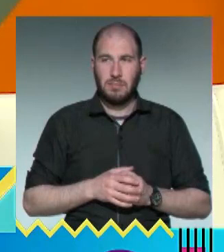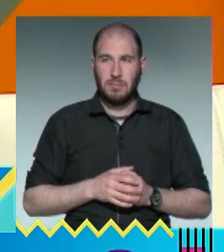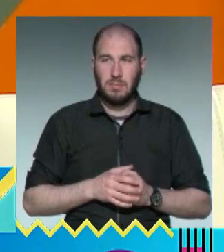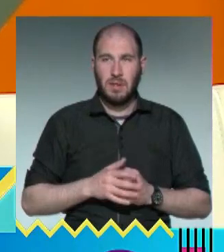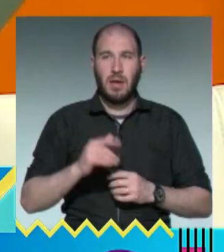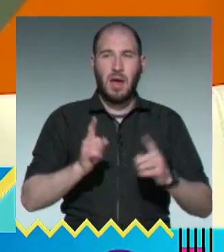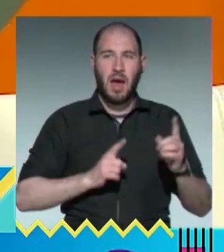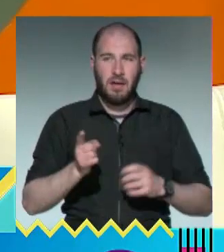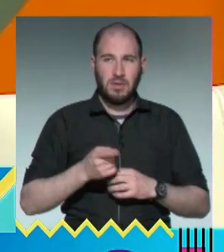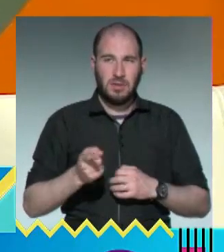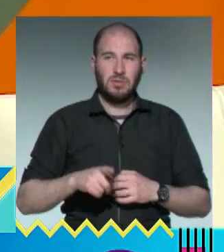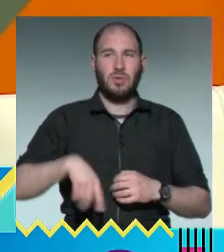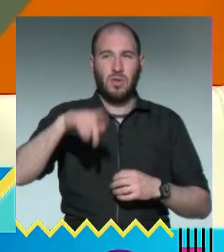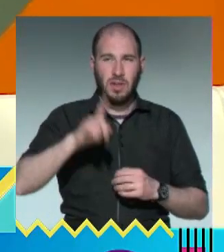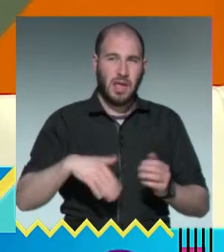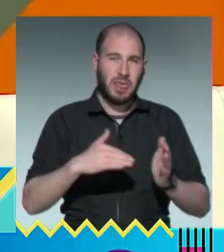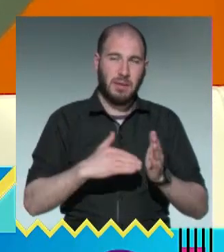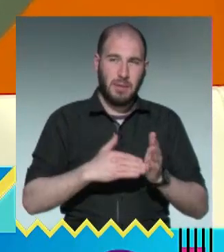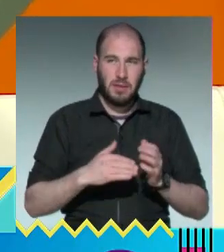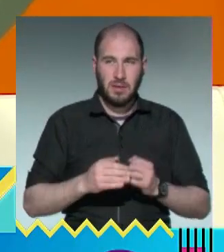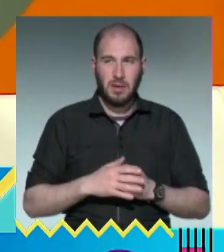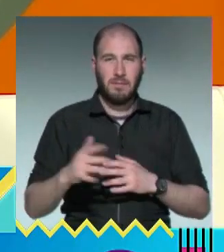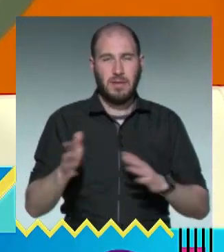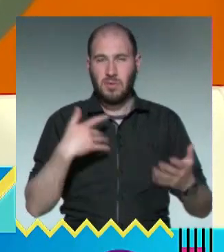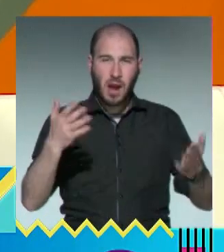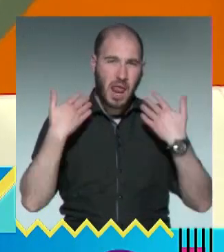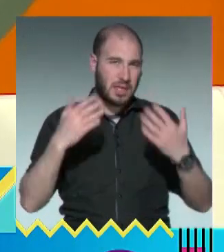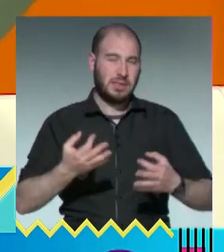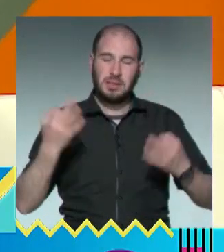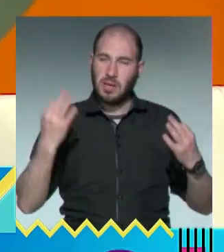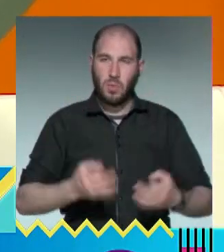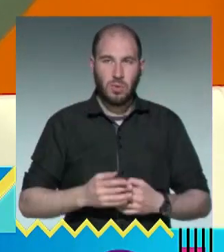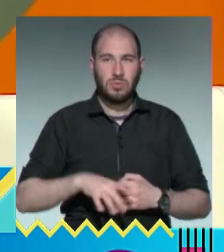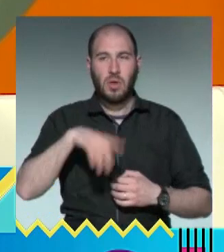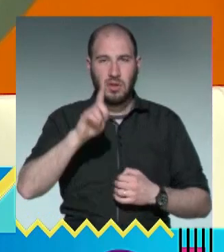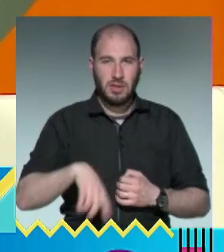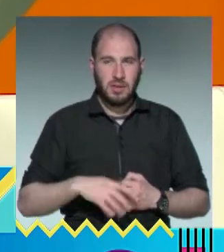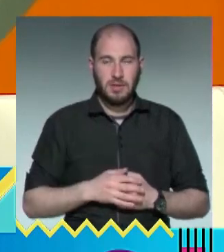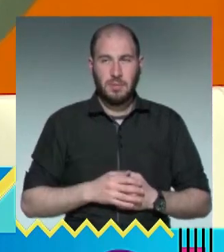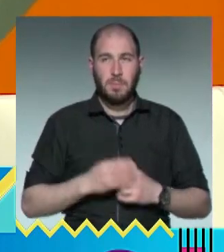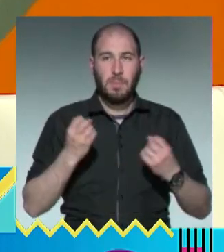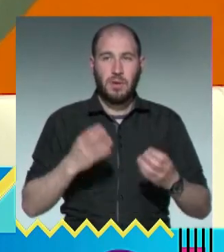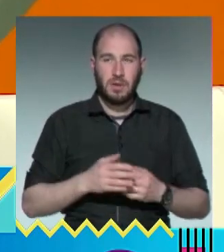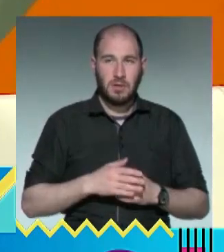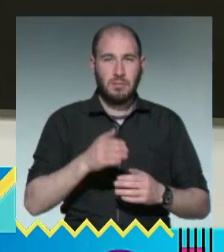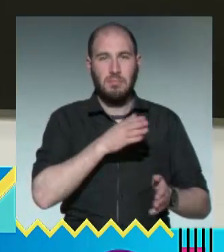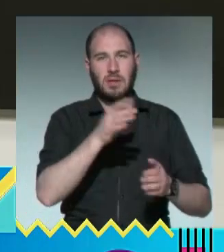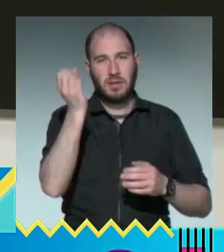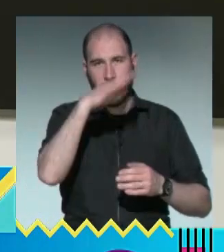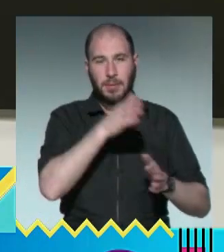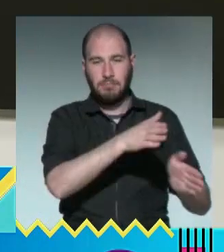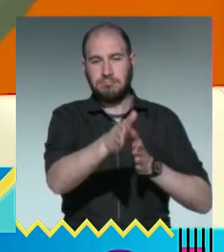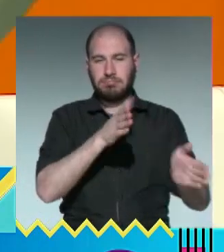hay veces que estamos todo el día, depende obviamente si es viento sonda es muy probable que estés todo el día porque vas de campo en campo,